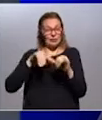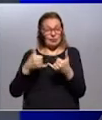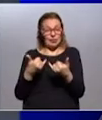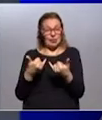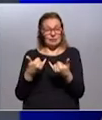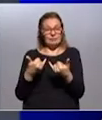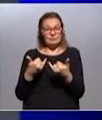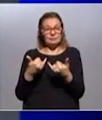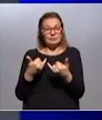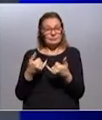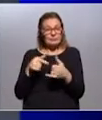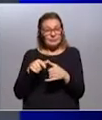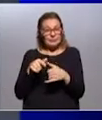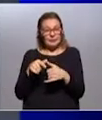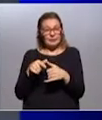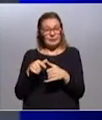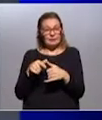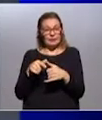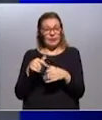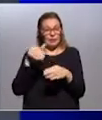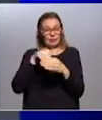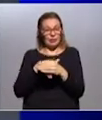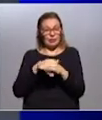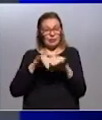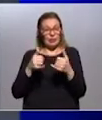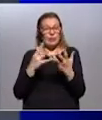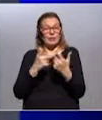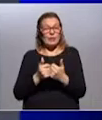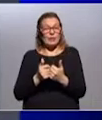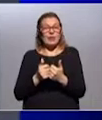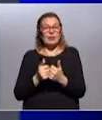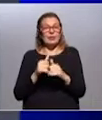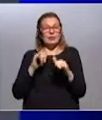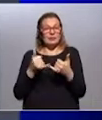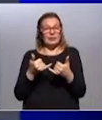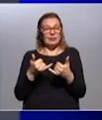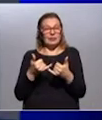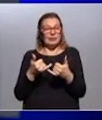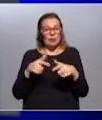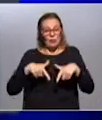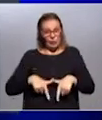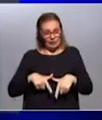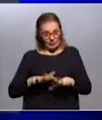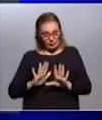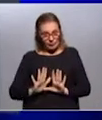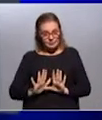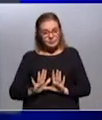se llevaba a aplicar esta votación de esta manera no con éstos municipios